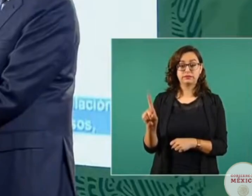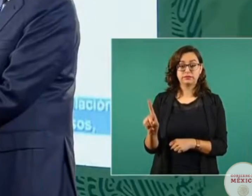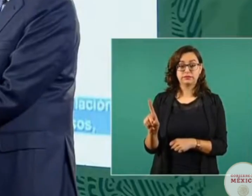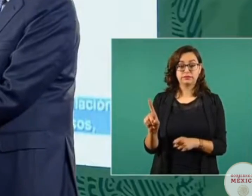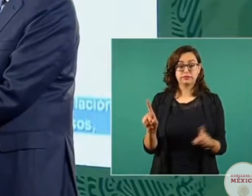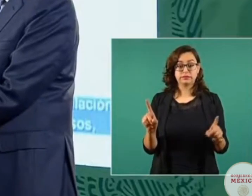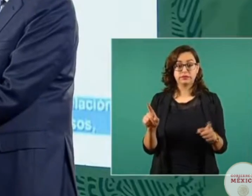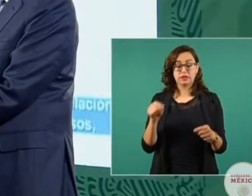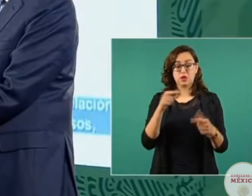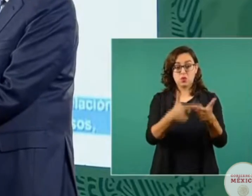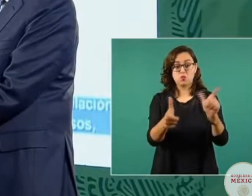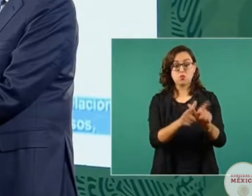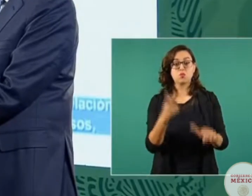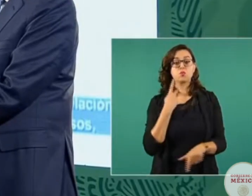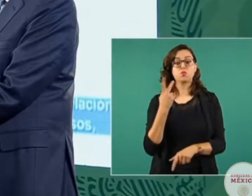el PAN.